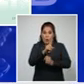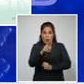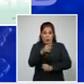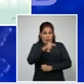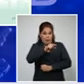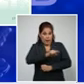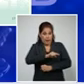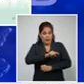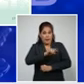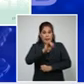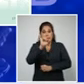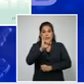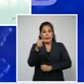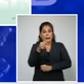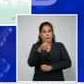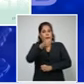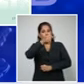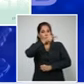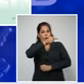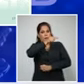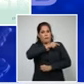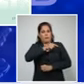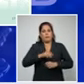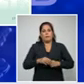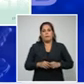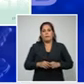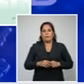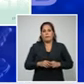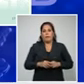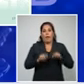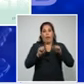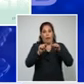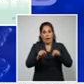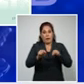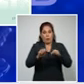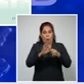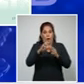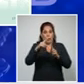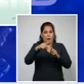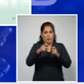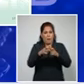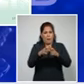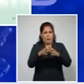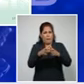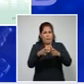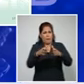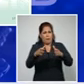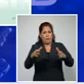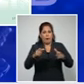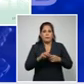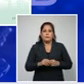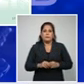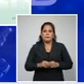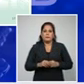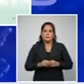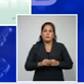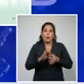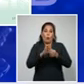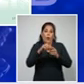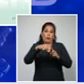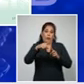hablando de 7 menos que la jornada anterior. Y donde ha tenido siempre la mayor transmisión en el municipio Guantánamo con